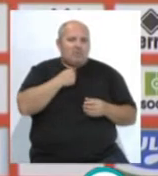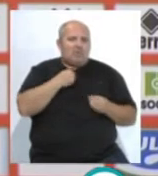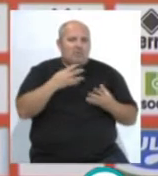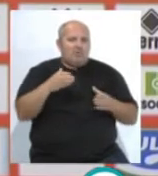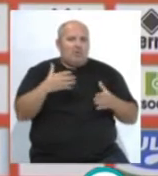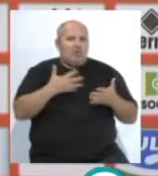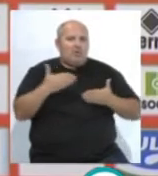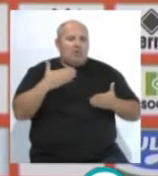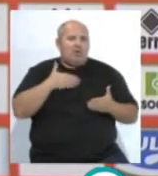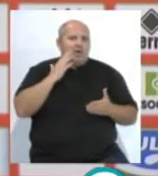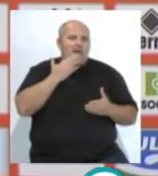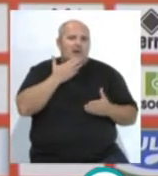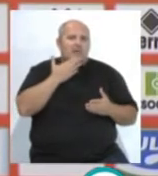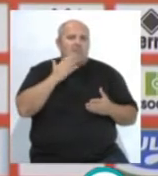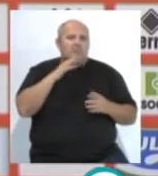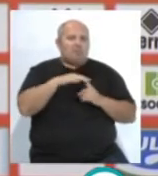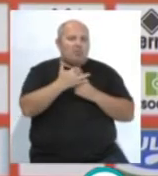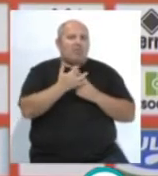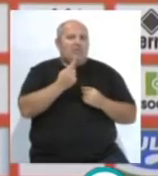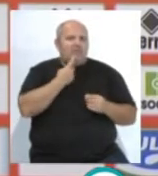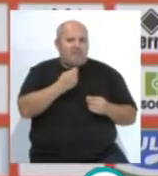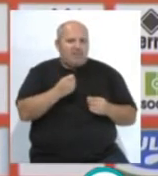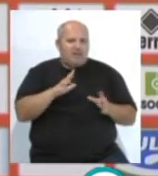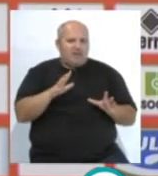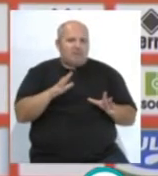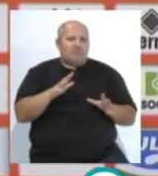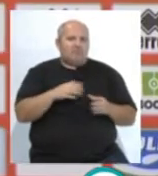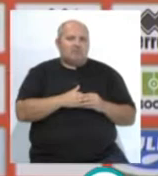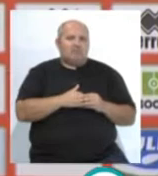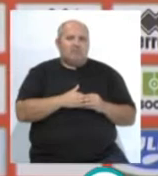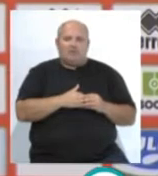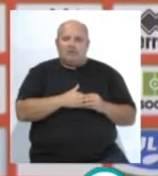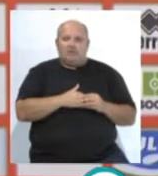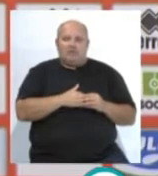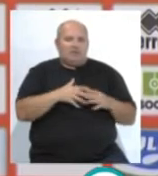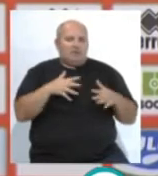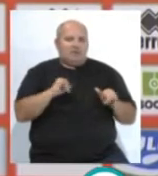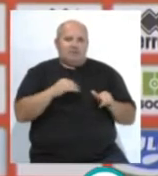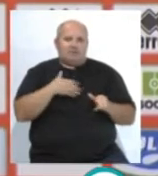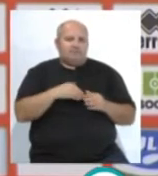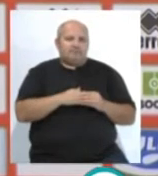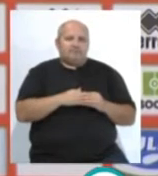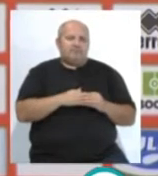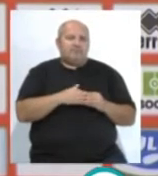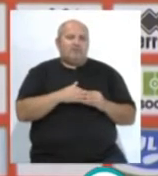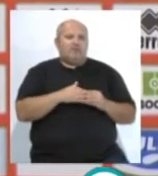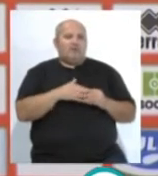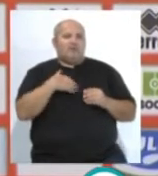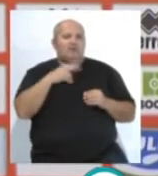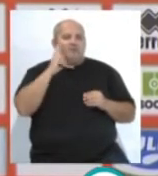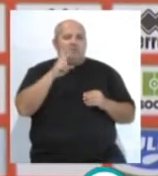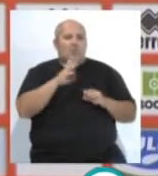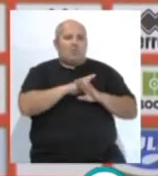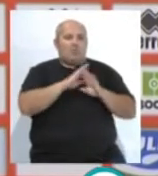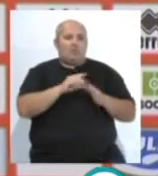muy bien, ha dado la cara en un campo y en una situación muy difícil, y el gol de ellos falta. Hola. Ninguna. Yo lo que he visto hoy en